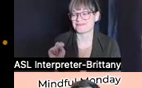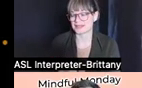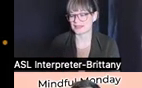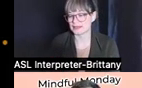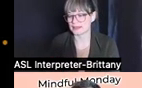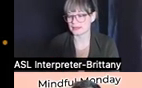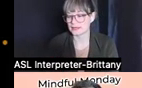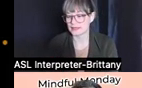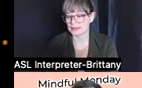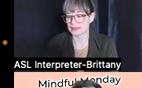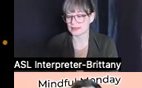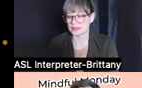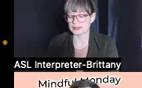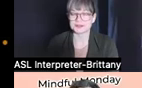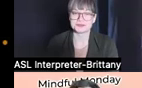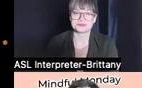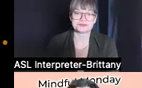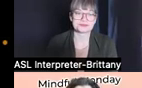a Marianne.